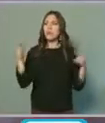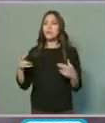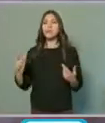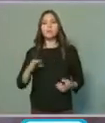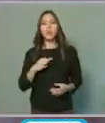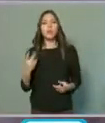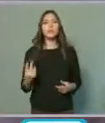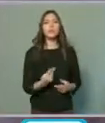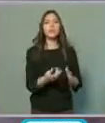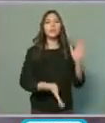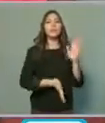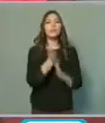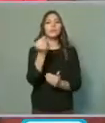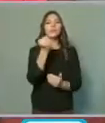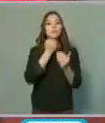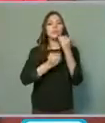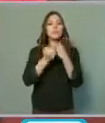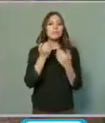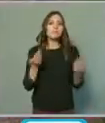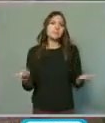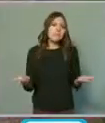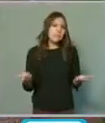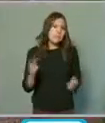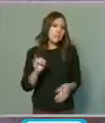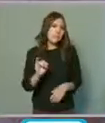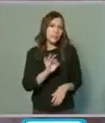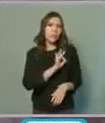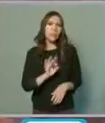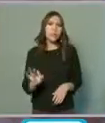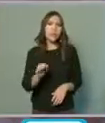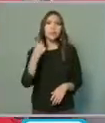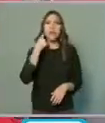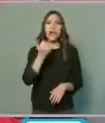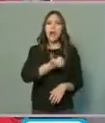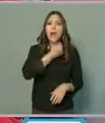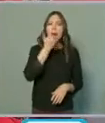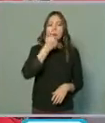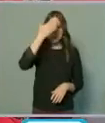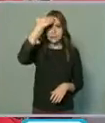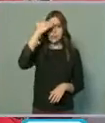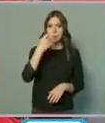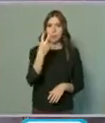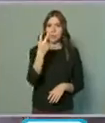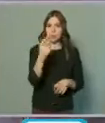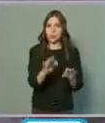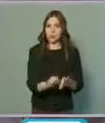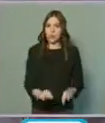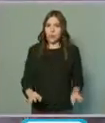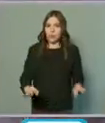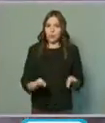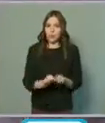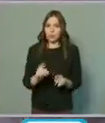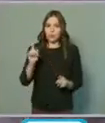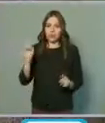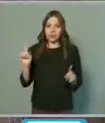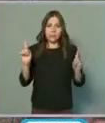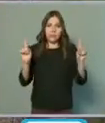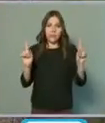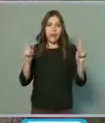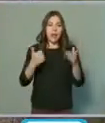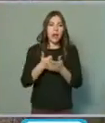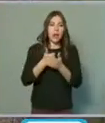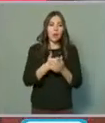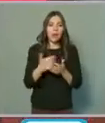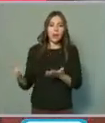esta gran posición de respeto, en ambos casos, el alumno entienda que tiene dos grandes pilares que le van a ayudar en conocimiento,